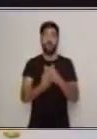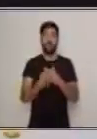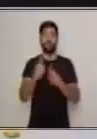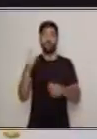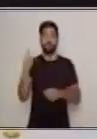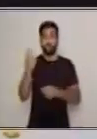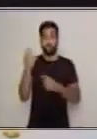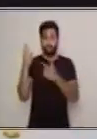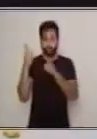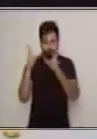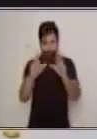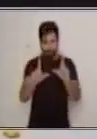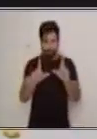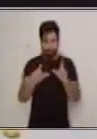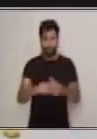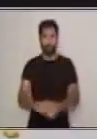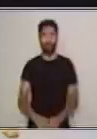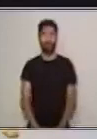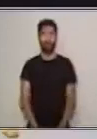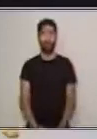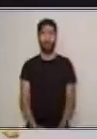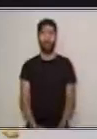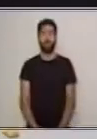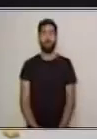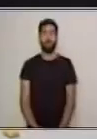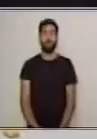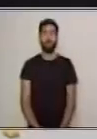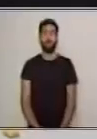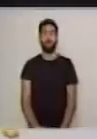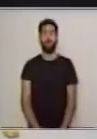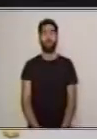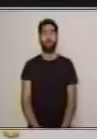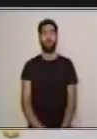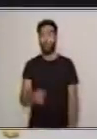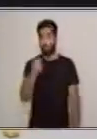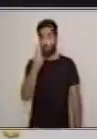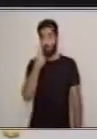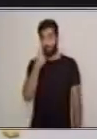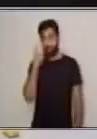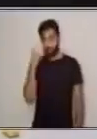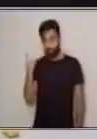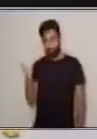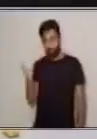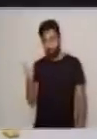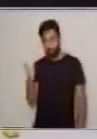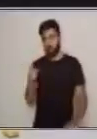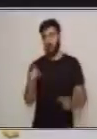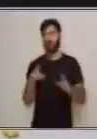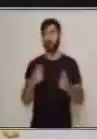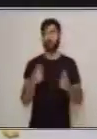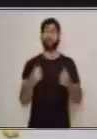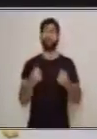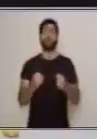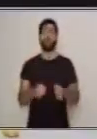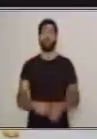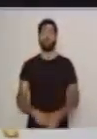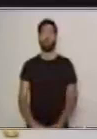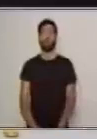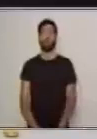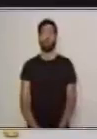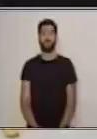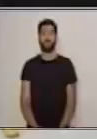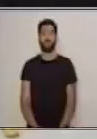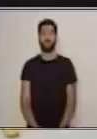escena. La primera escena. Observa y tú lo vas